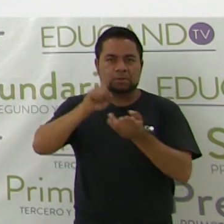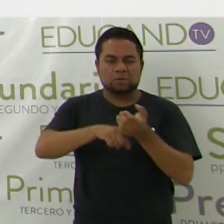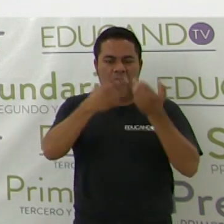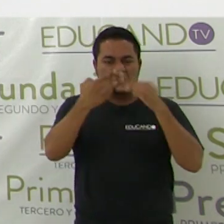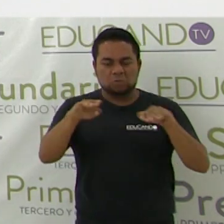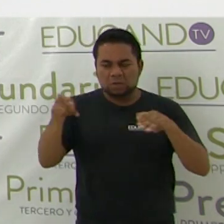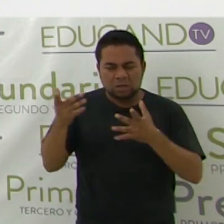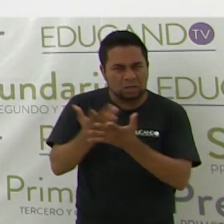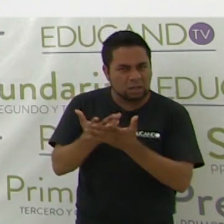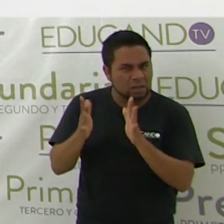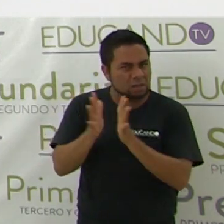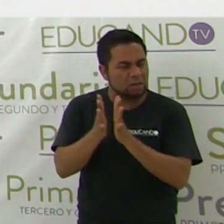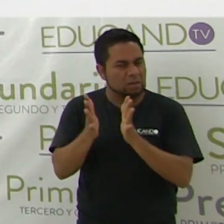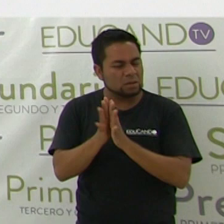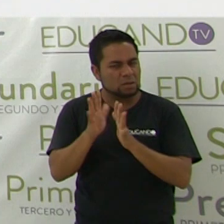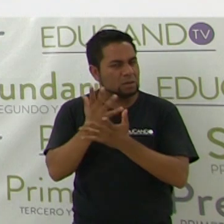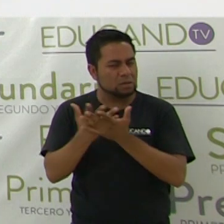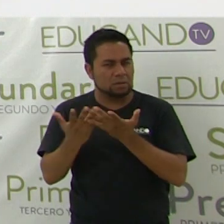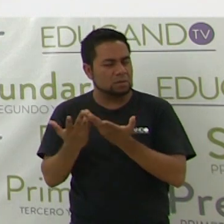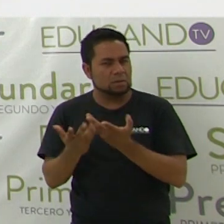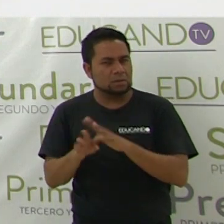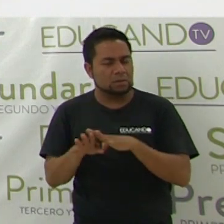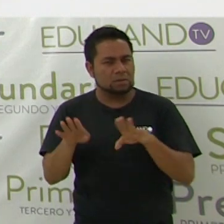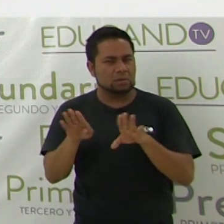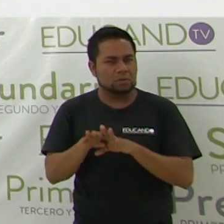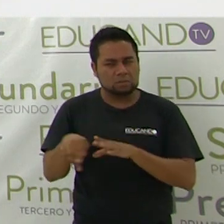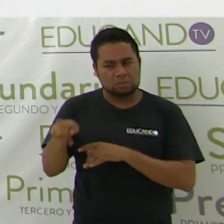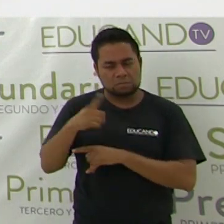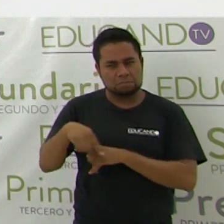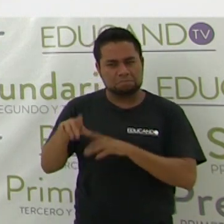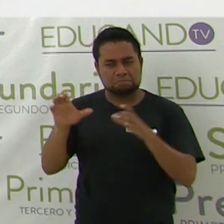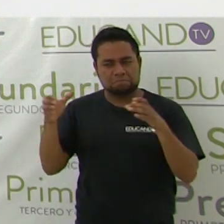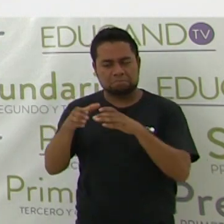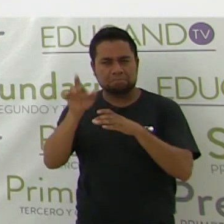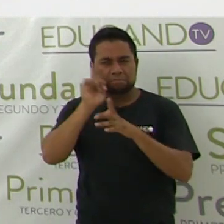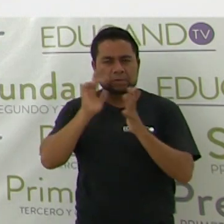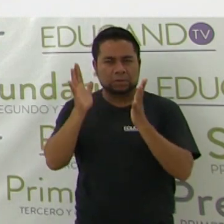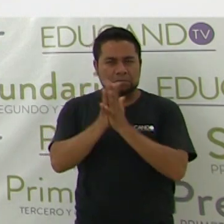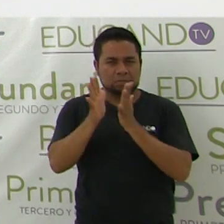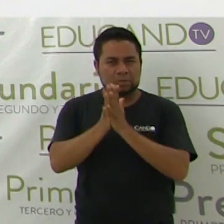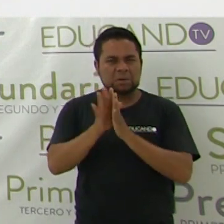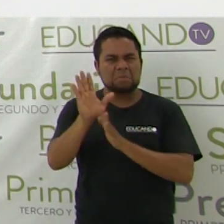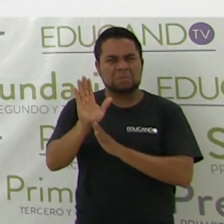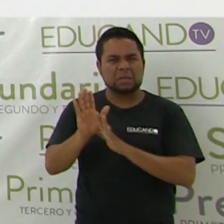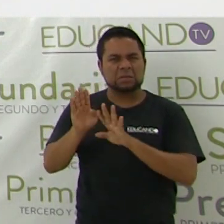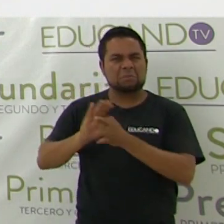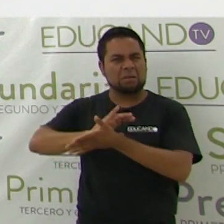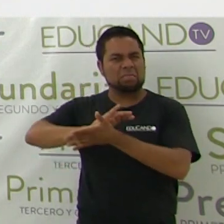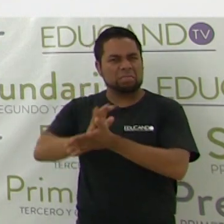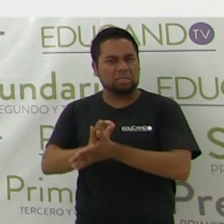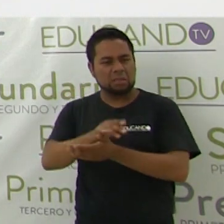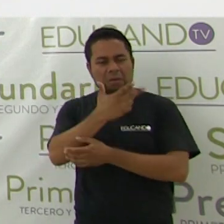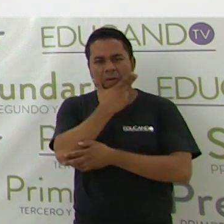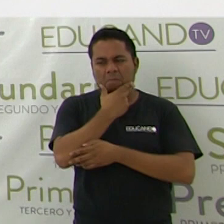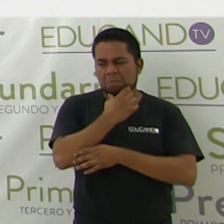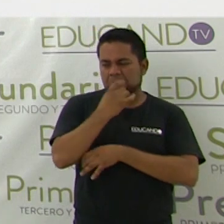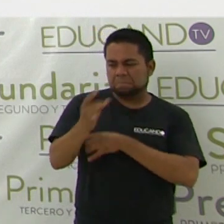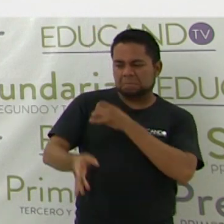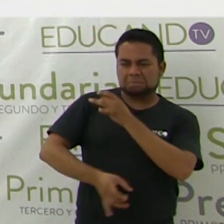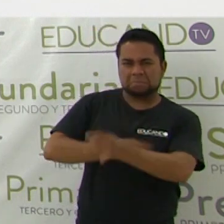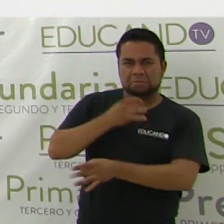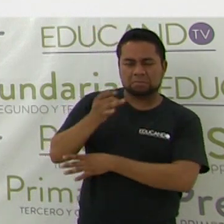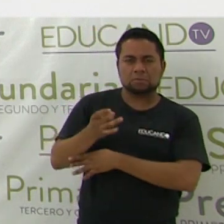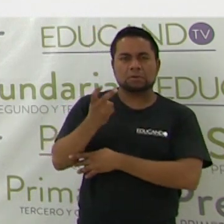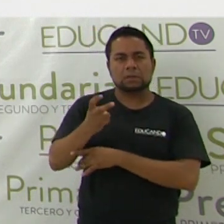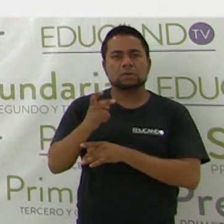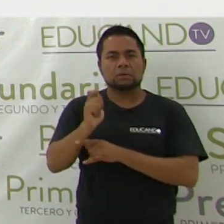y cómo su participación ha sido minimizada por los hombres. Y eso es